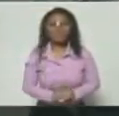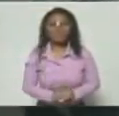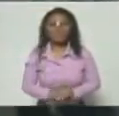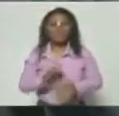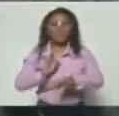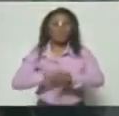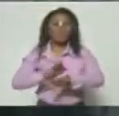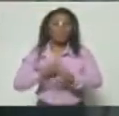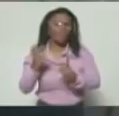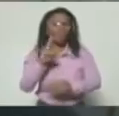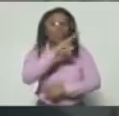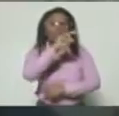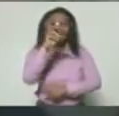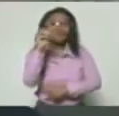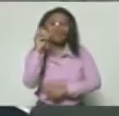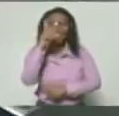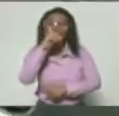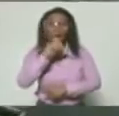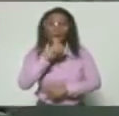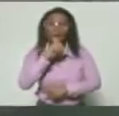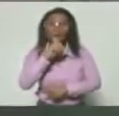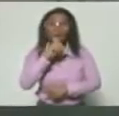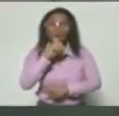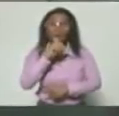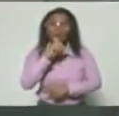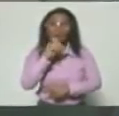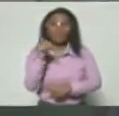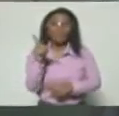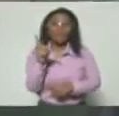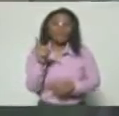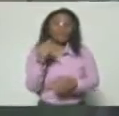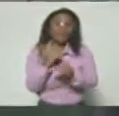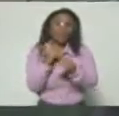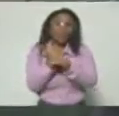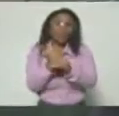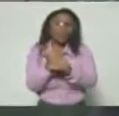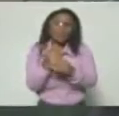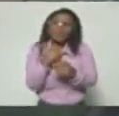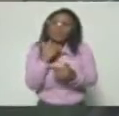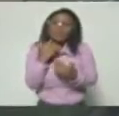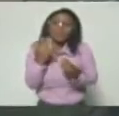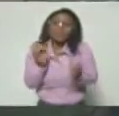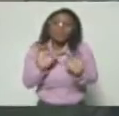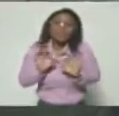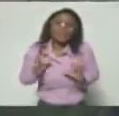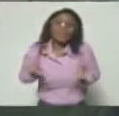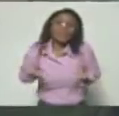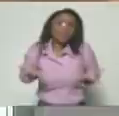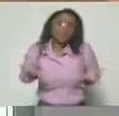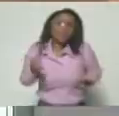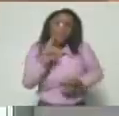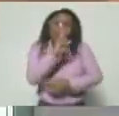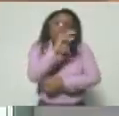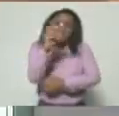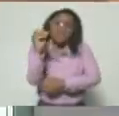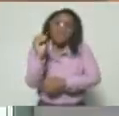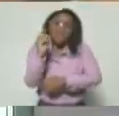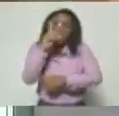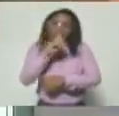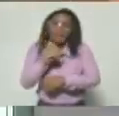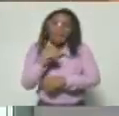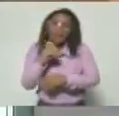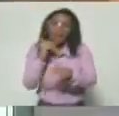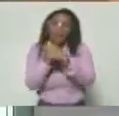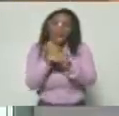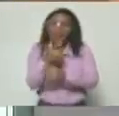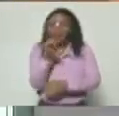porque 200 años es casi nada. 200 años fue ayer.